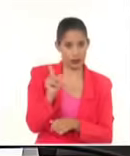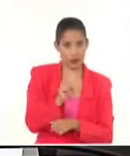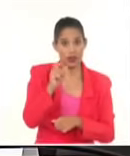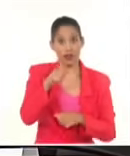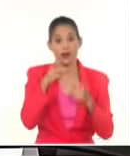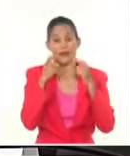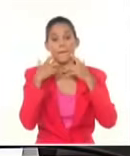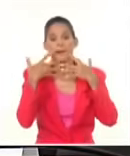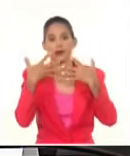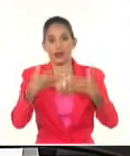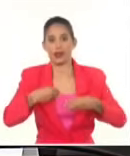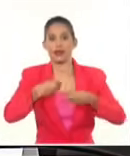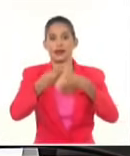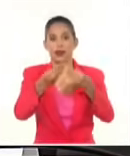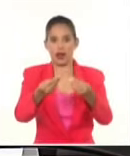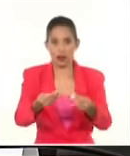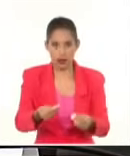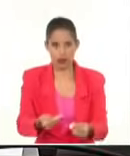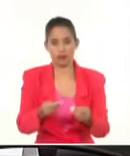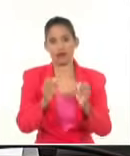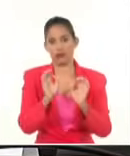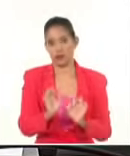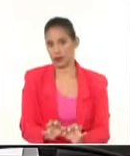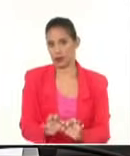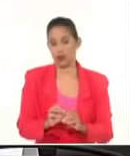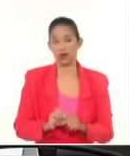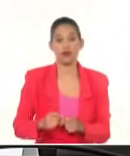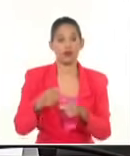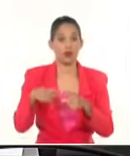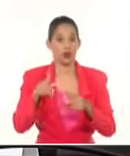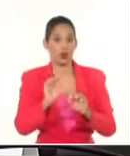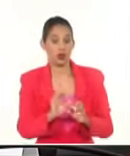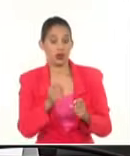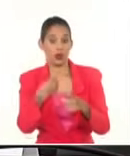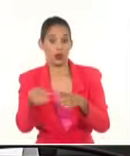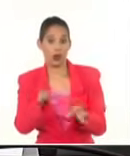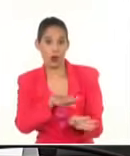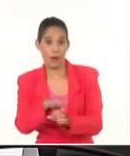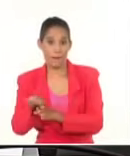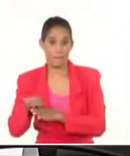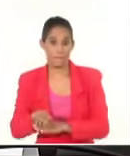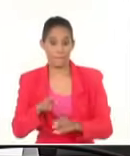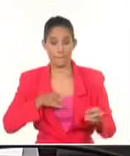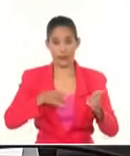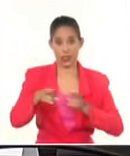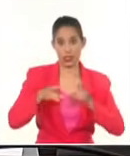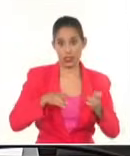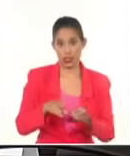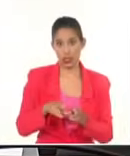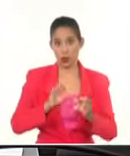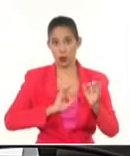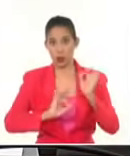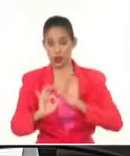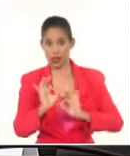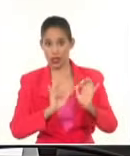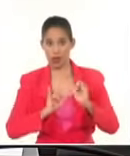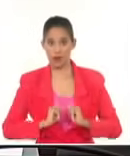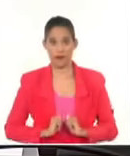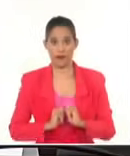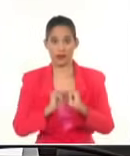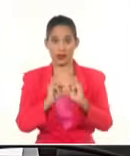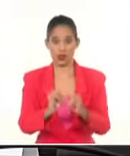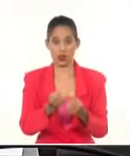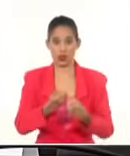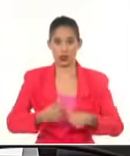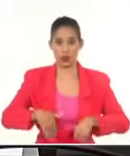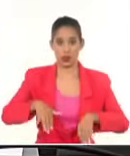propuestos en el artículo 135 y siguiente, que es el procedimiento administrativo para garantizar el derecho a la impugnación contra actos,